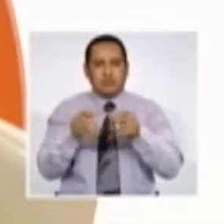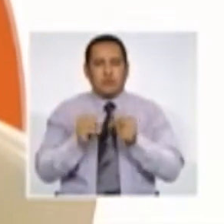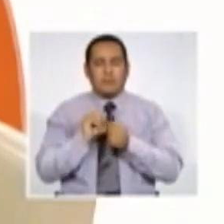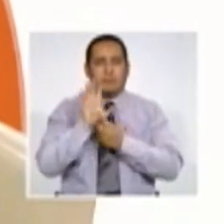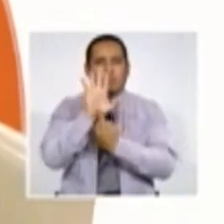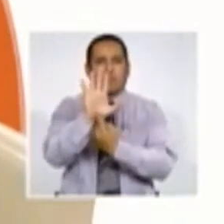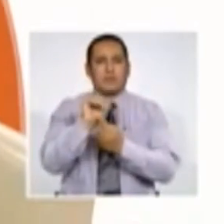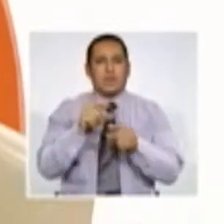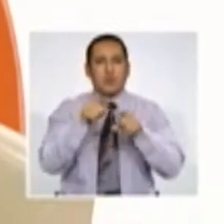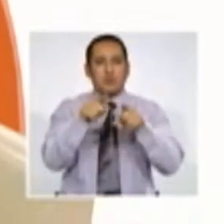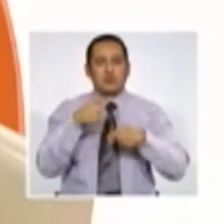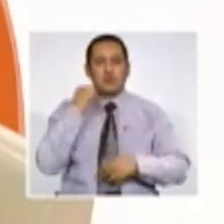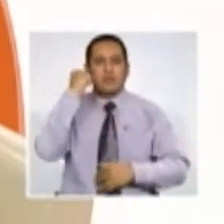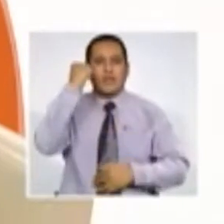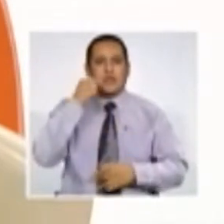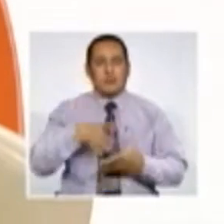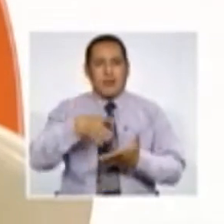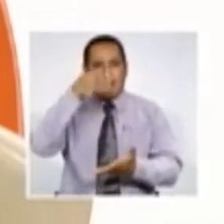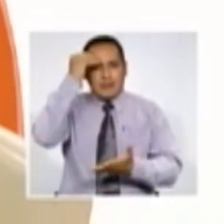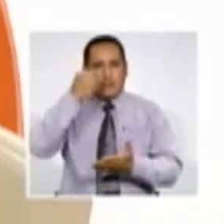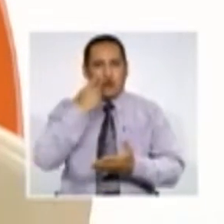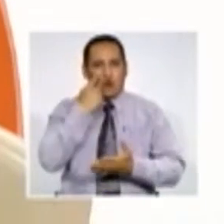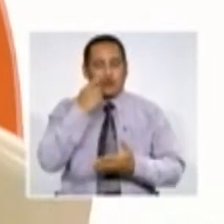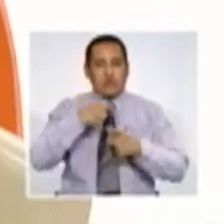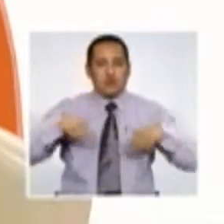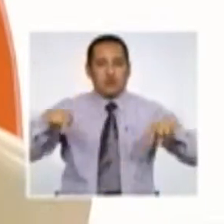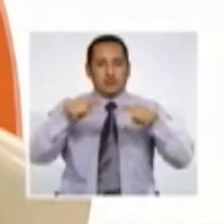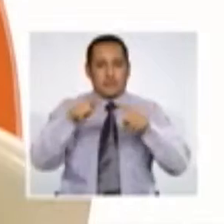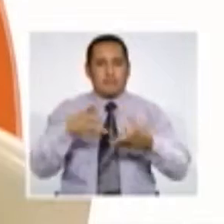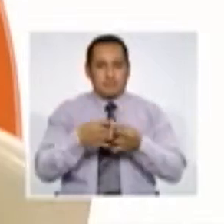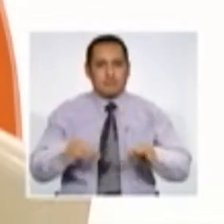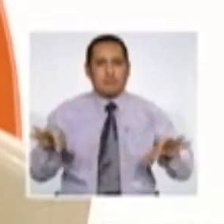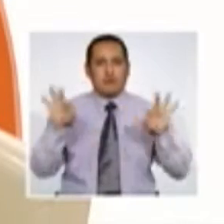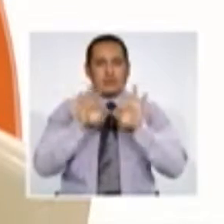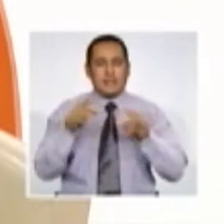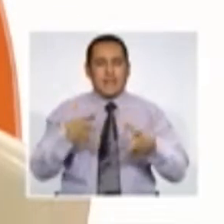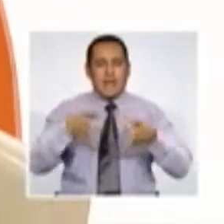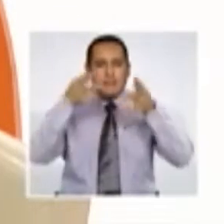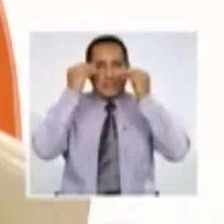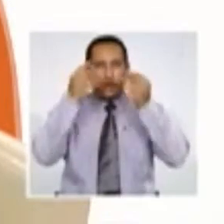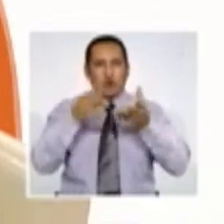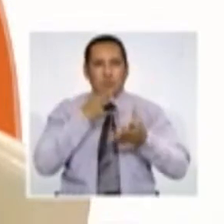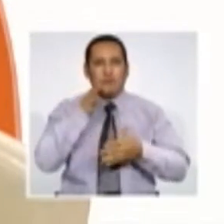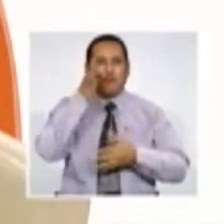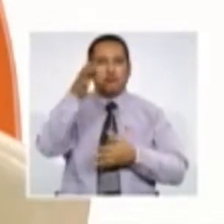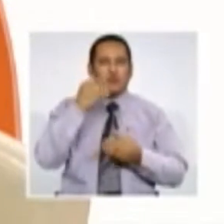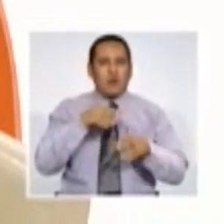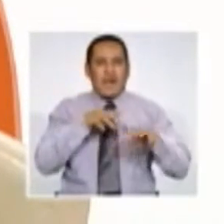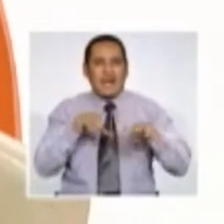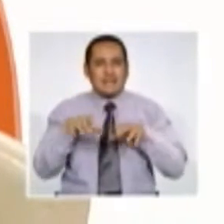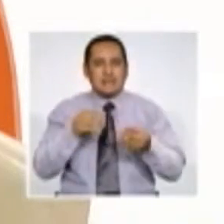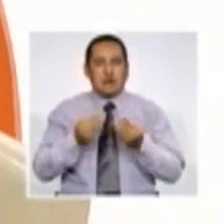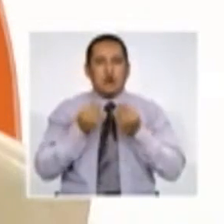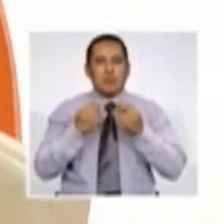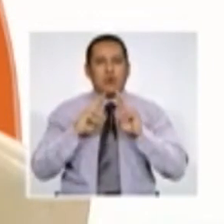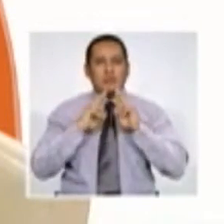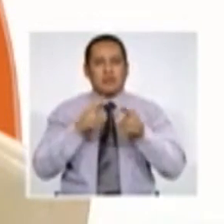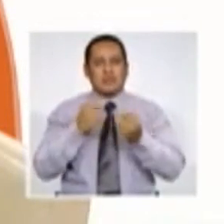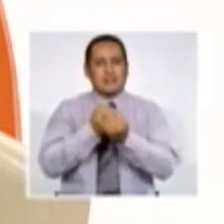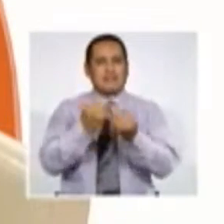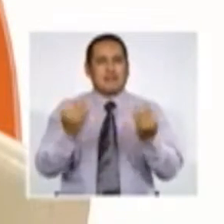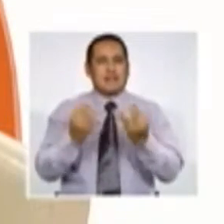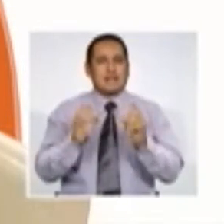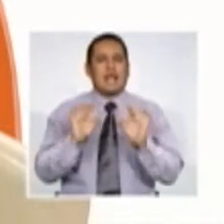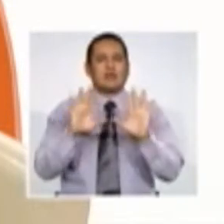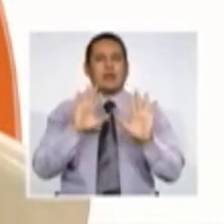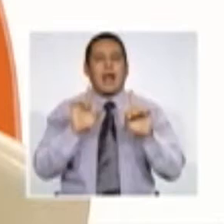derechos, porque es información que usted necesita conocer y que además también necesita poder manejar para saber cómo reaccionar, cómo